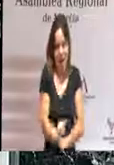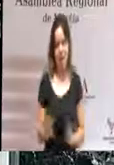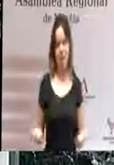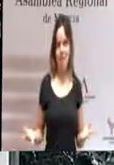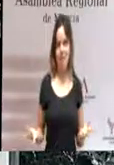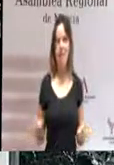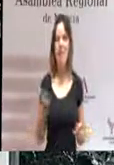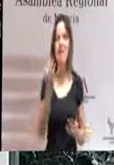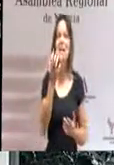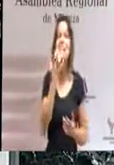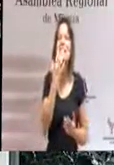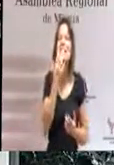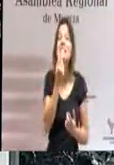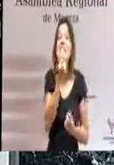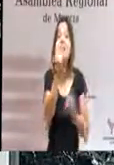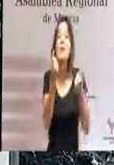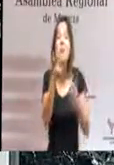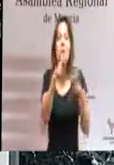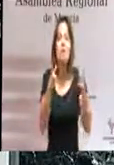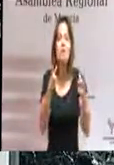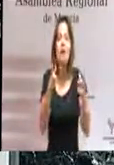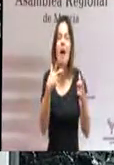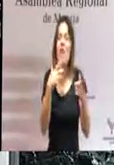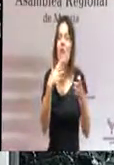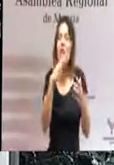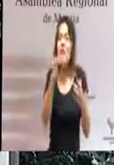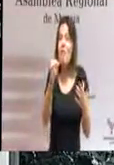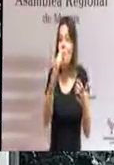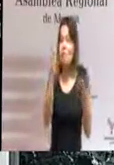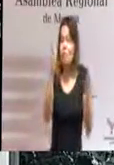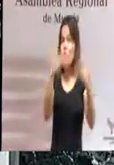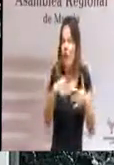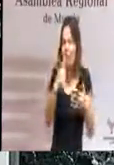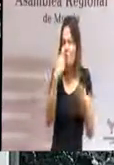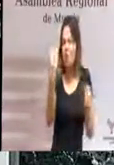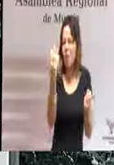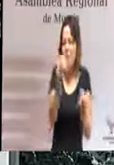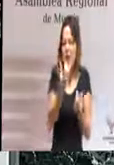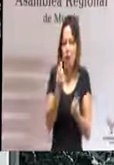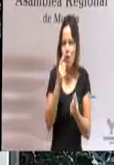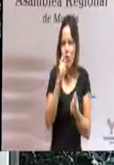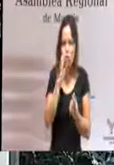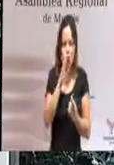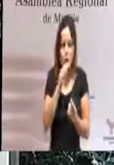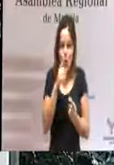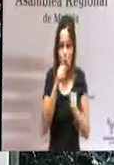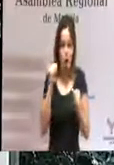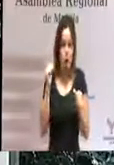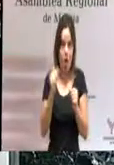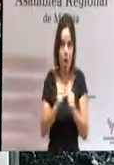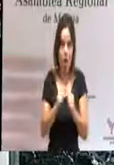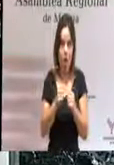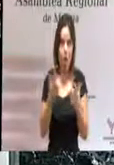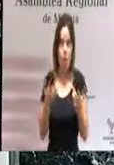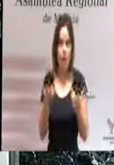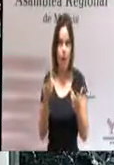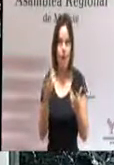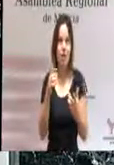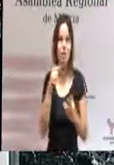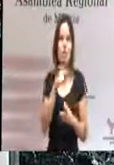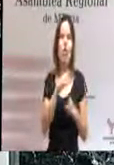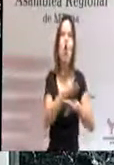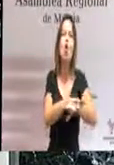Si alguien ha perdido la credibilidad y huele a podrido en este último año, ese no ha sido